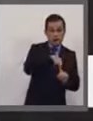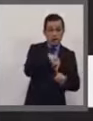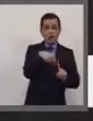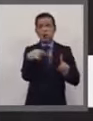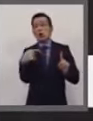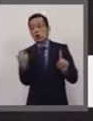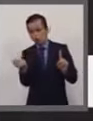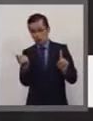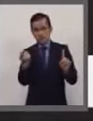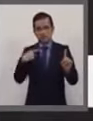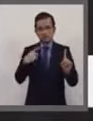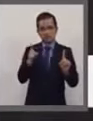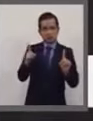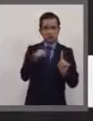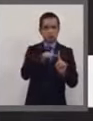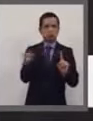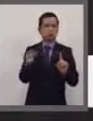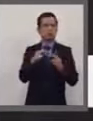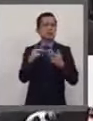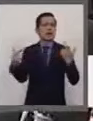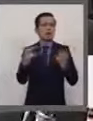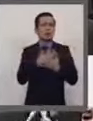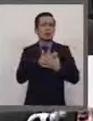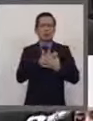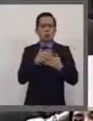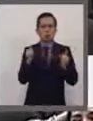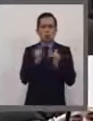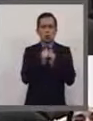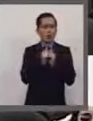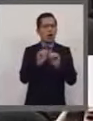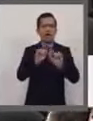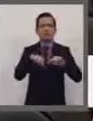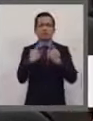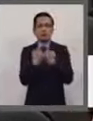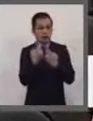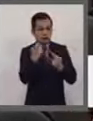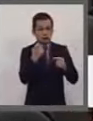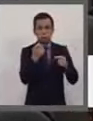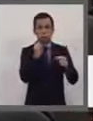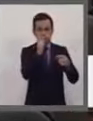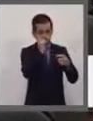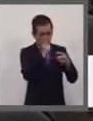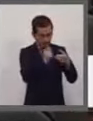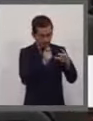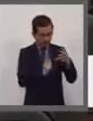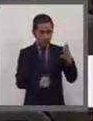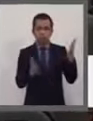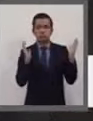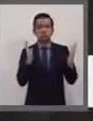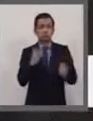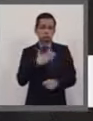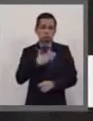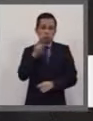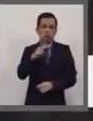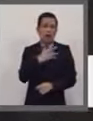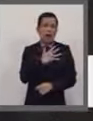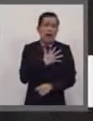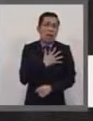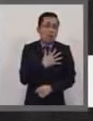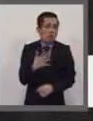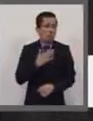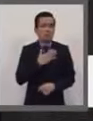con otra, una relación amorosa fuera del matrimonio. Todos son significados bellísimos. Yo me reivindico como amante de mi